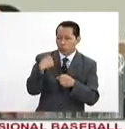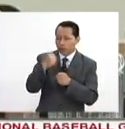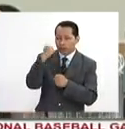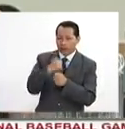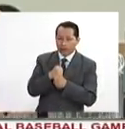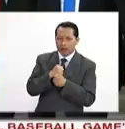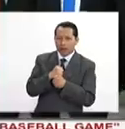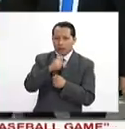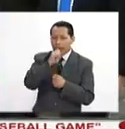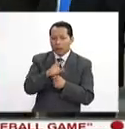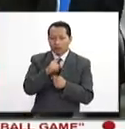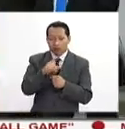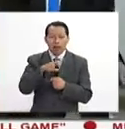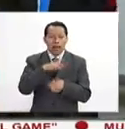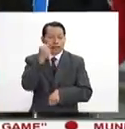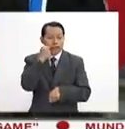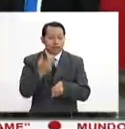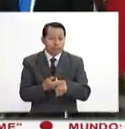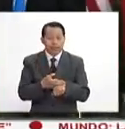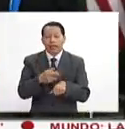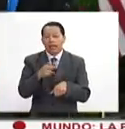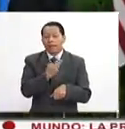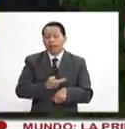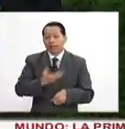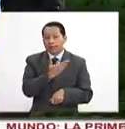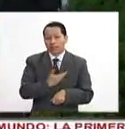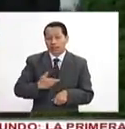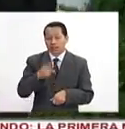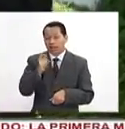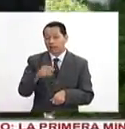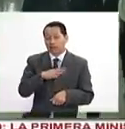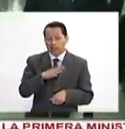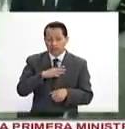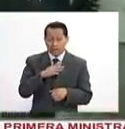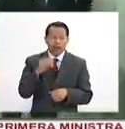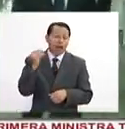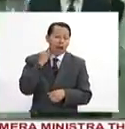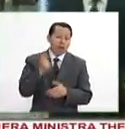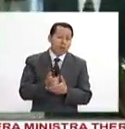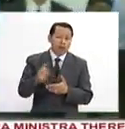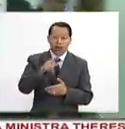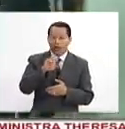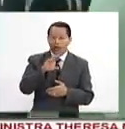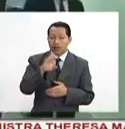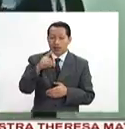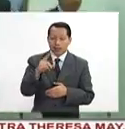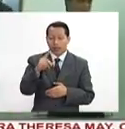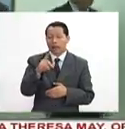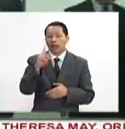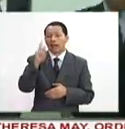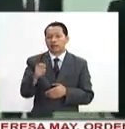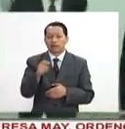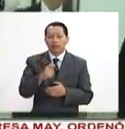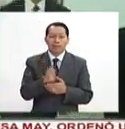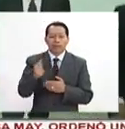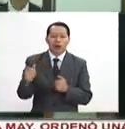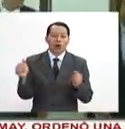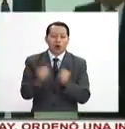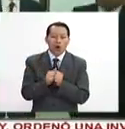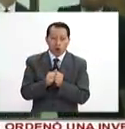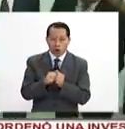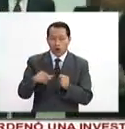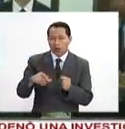pasado. De acuerdo con la secretaría del vicepresidente, los honorarios del abogado, de nombre Richard Cullen, no se pagarán con los fondos